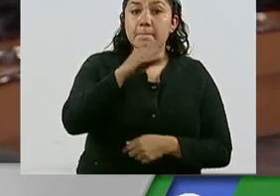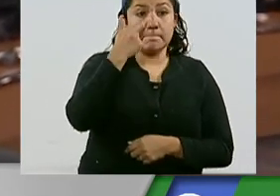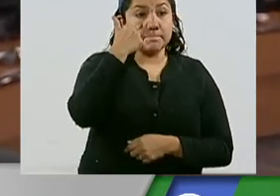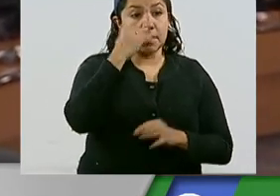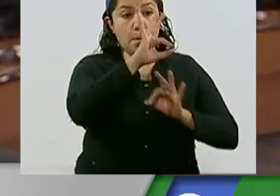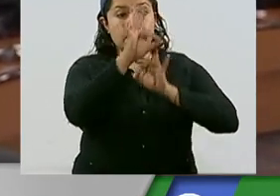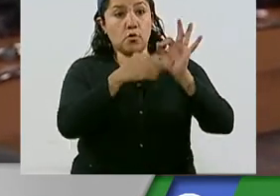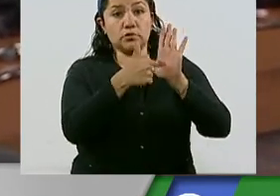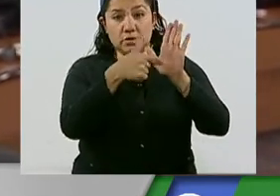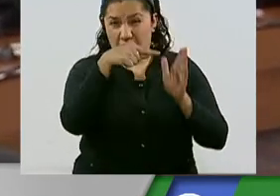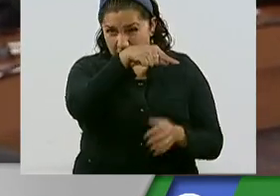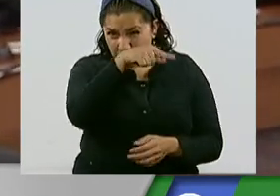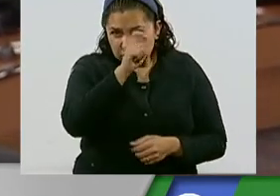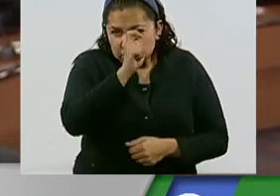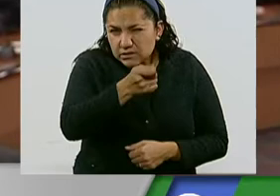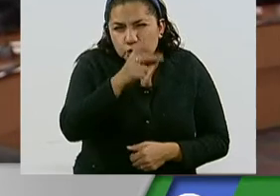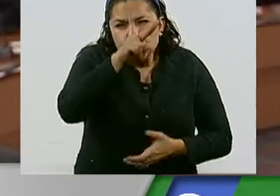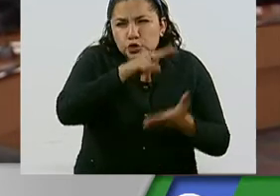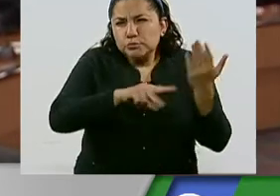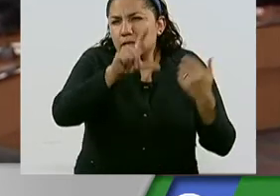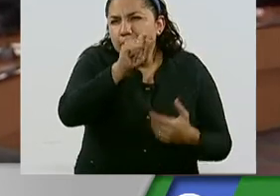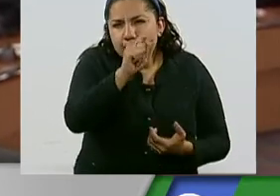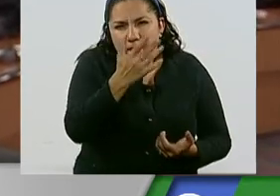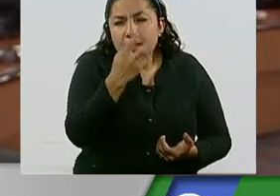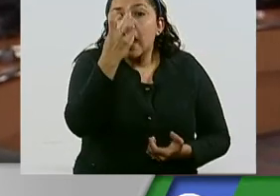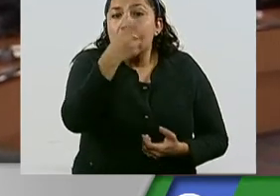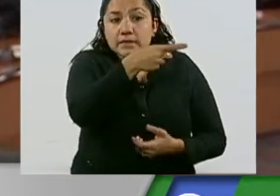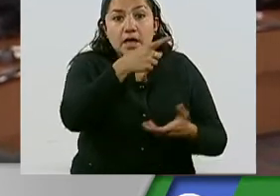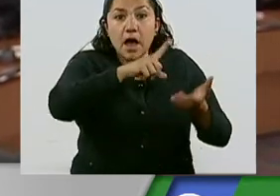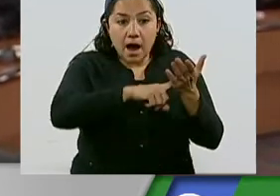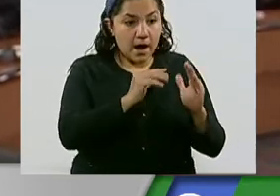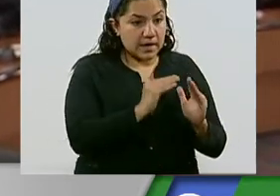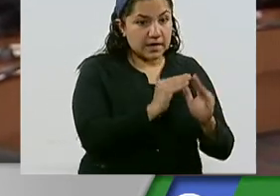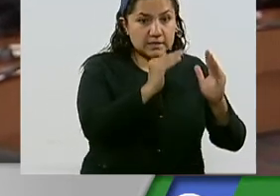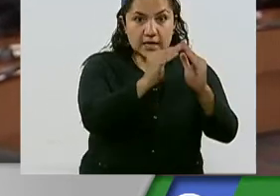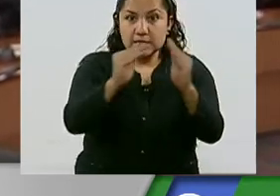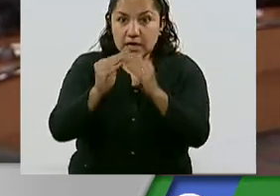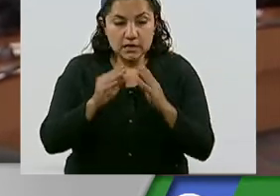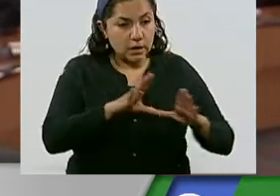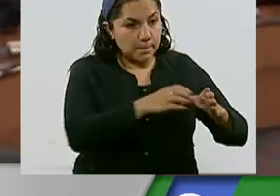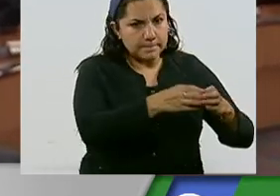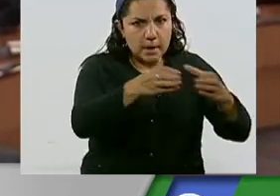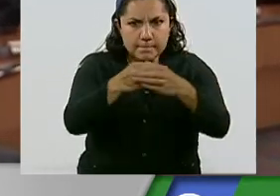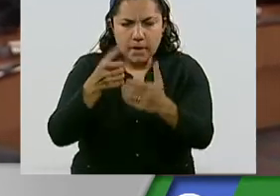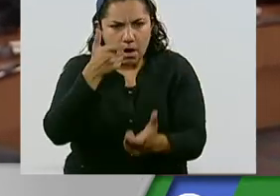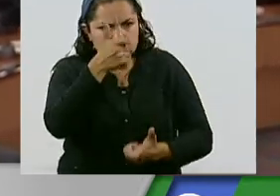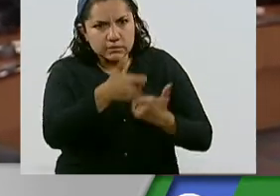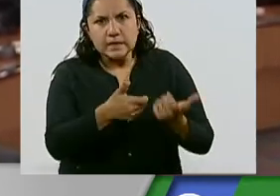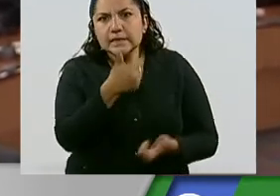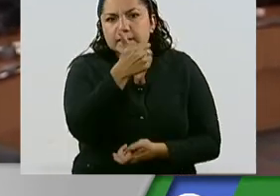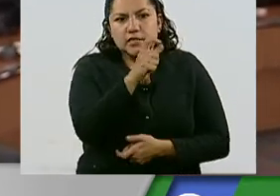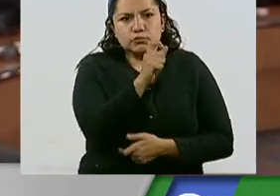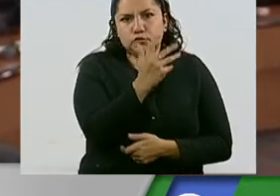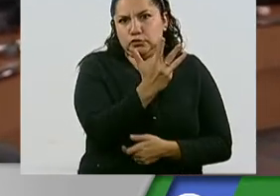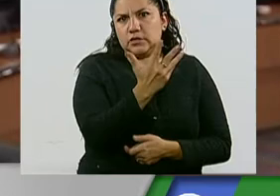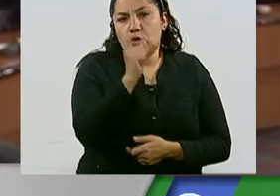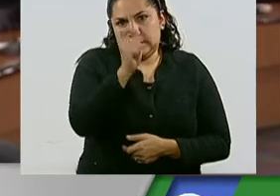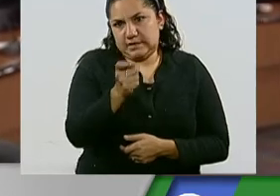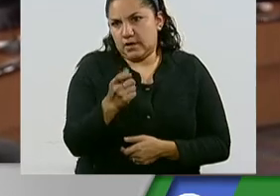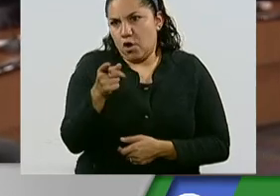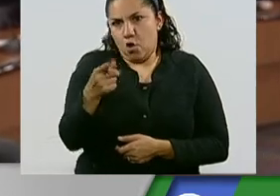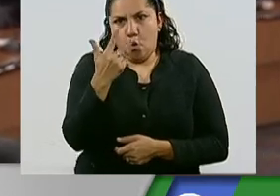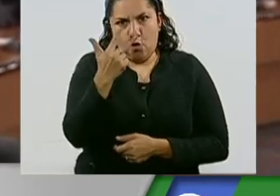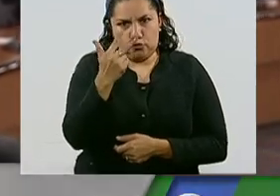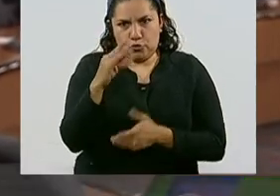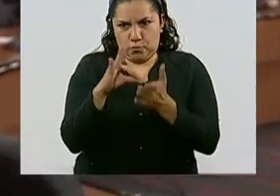2020, y fue con gasto de los hogares, con lo que se incrementó al 6.5. Ese incremento de 0.8 puntos del PIB se lo demostré en